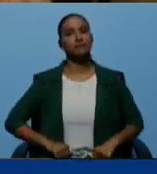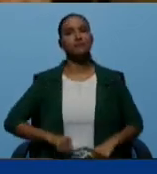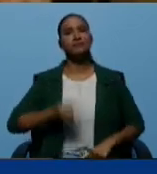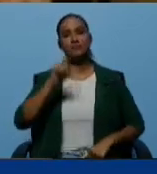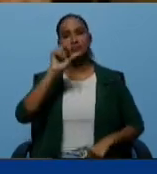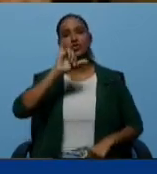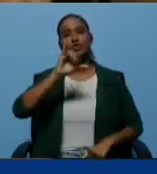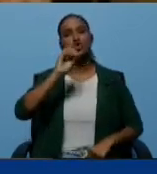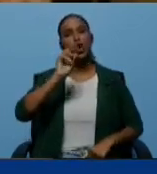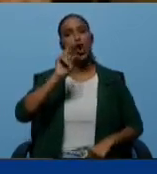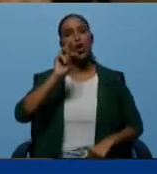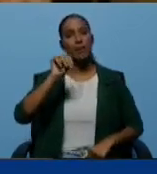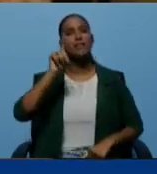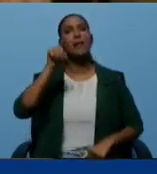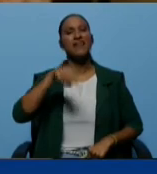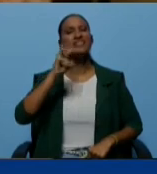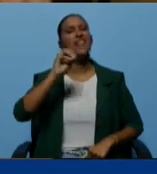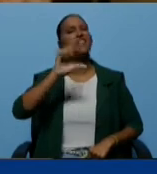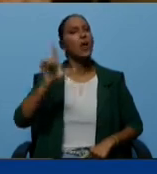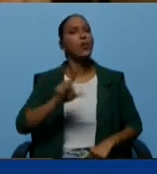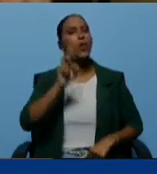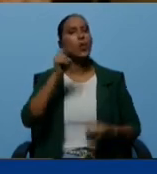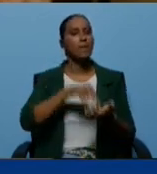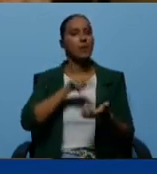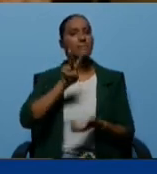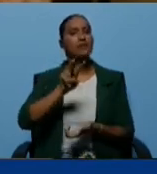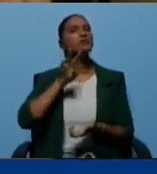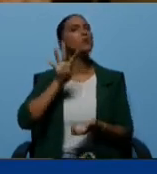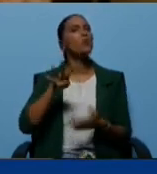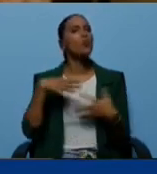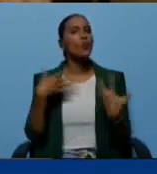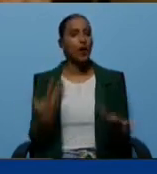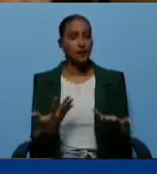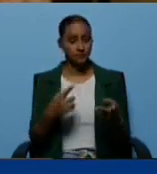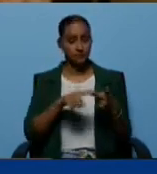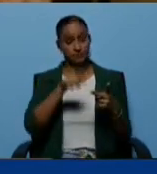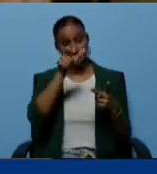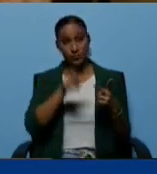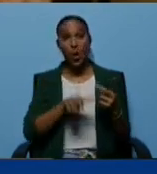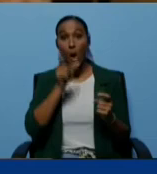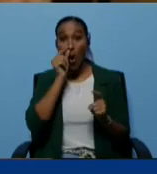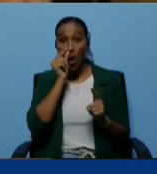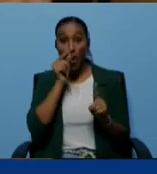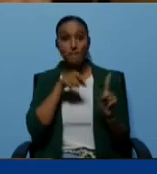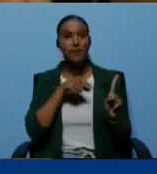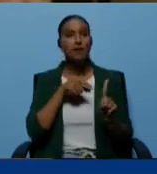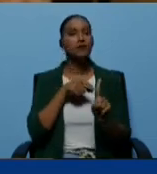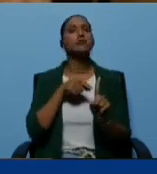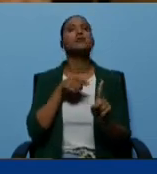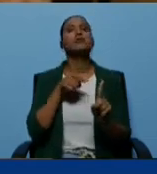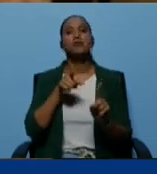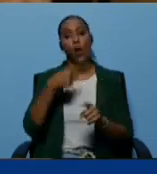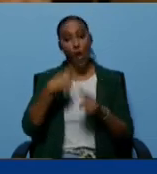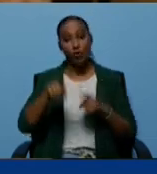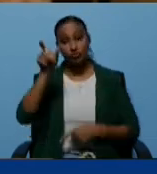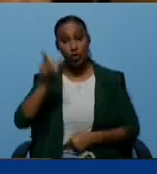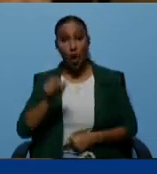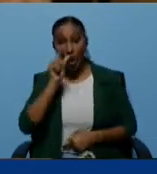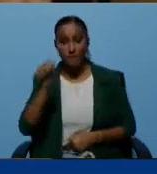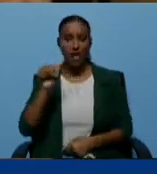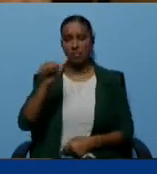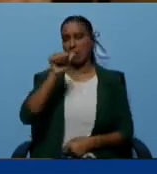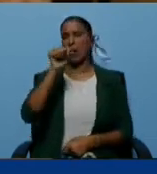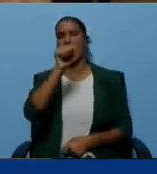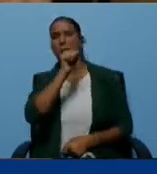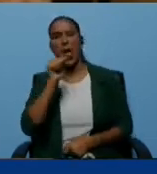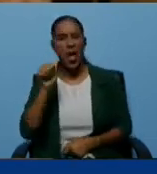de julio de 2024, el sujeto Carlos Alexander Carreño, estando bajo los efectos del alcohol y por razones de